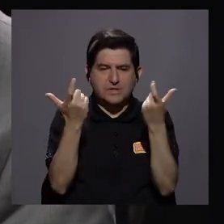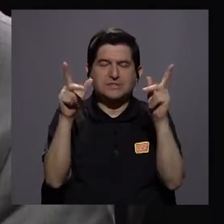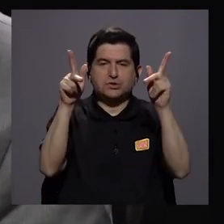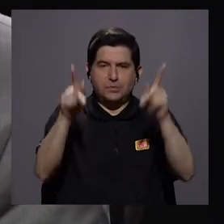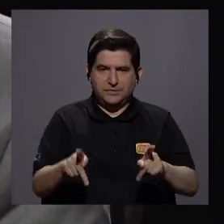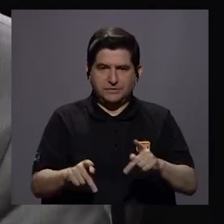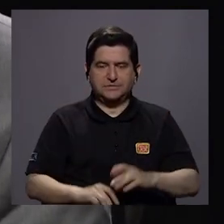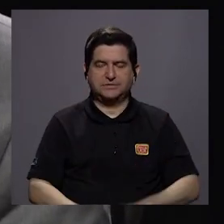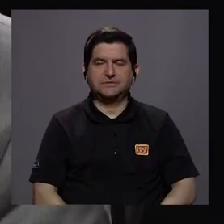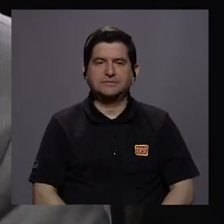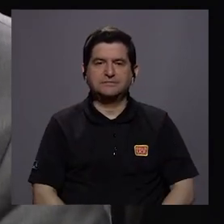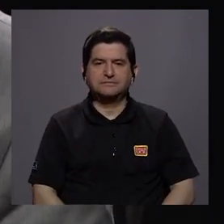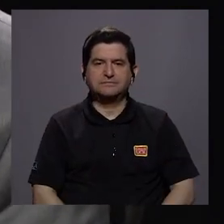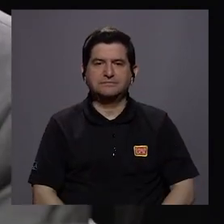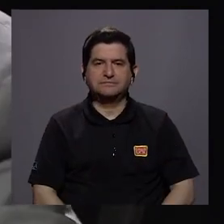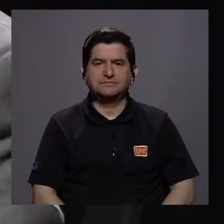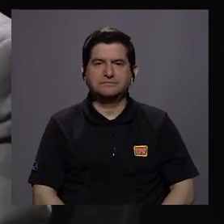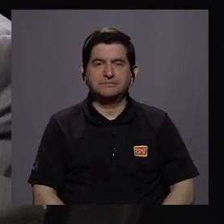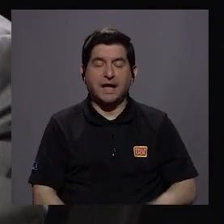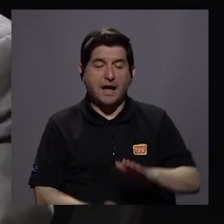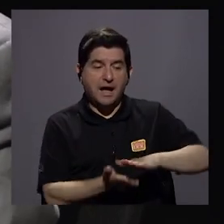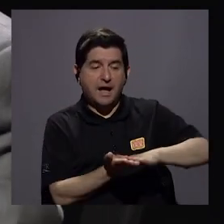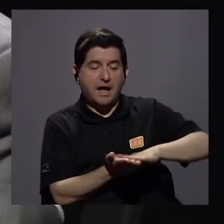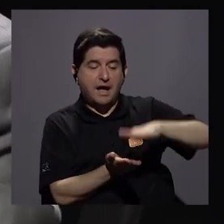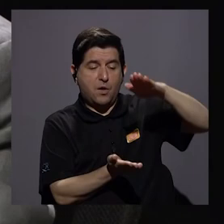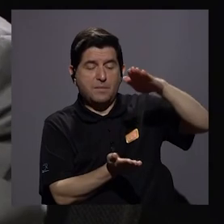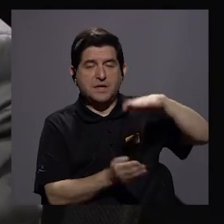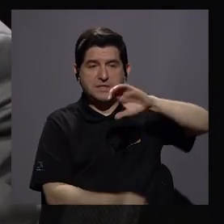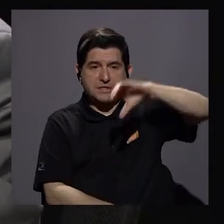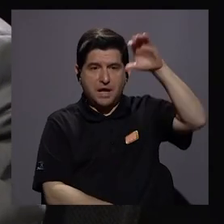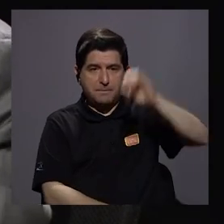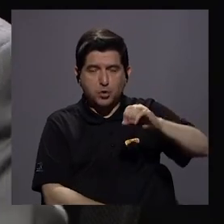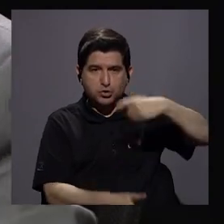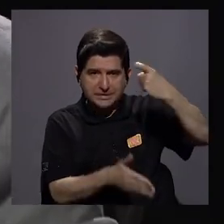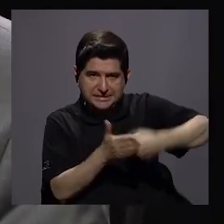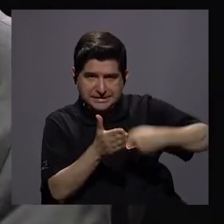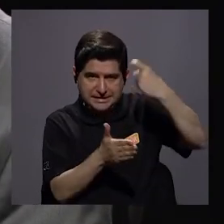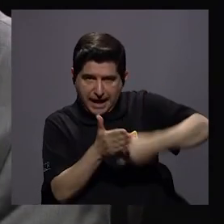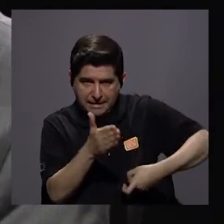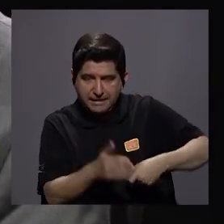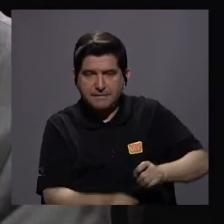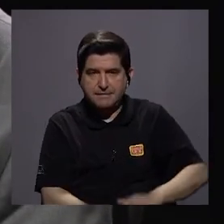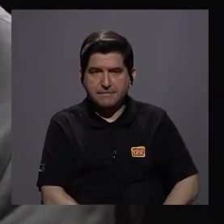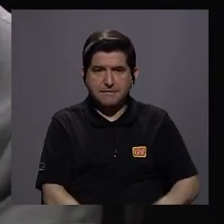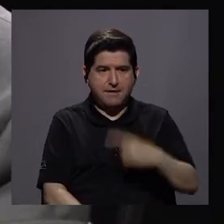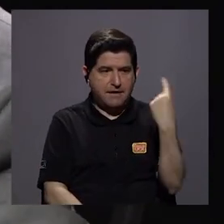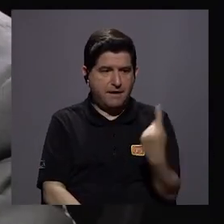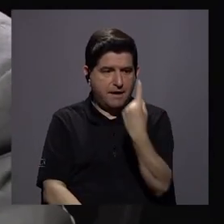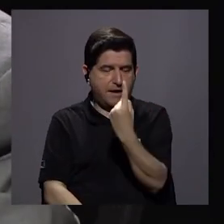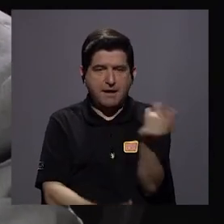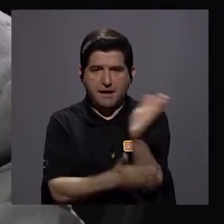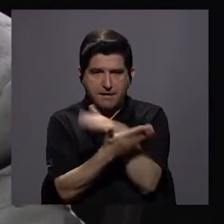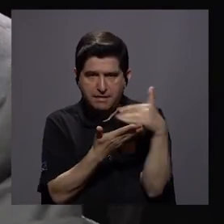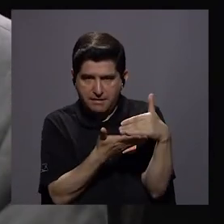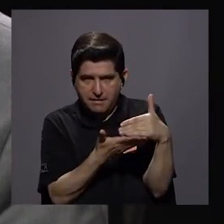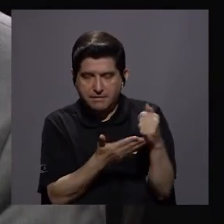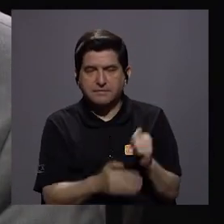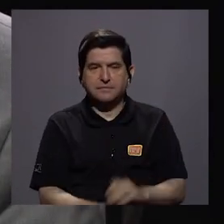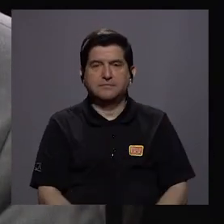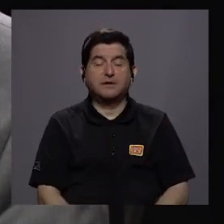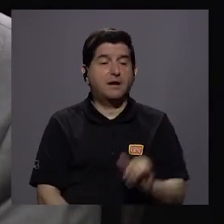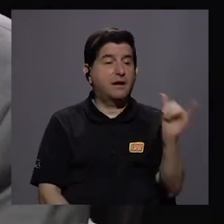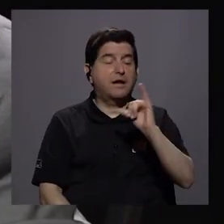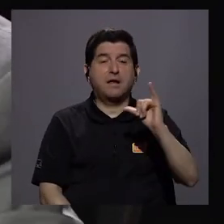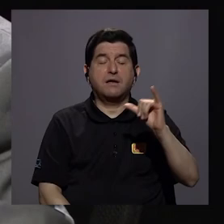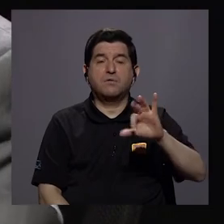personas, de tal manera que va a aumentar los porcentajes de impuestos en cada uno de los tramos